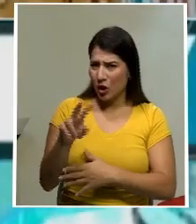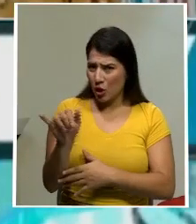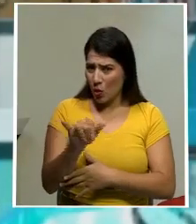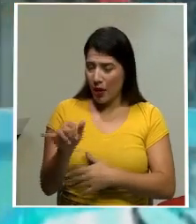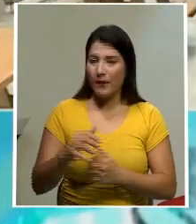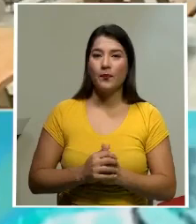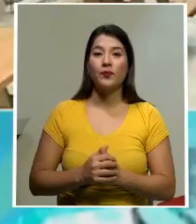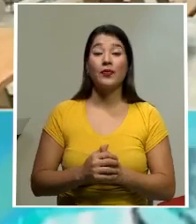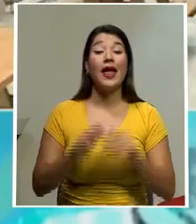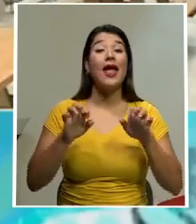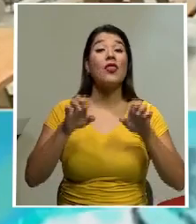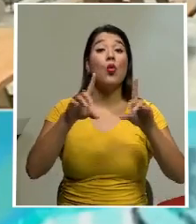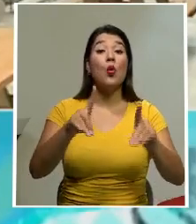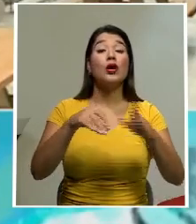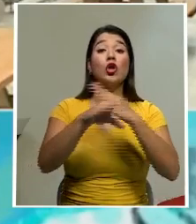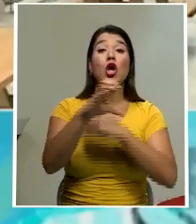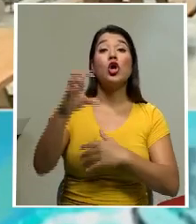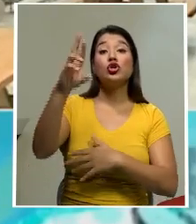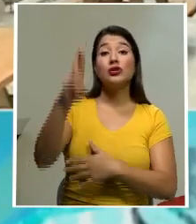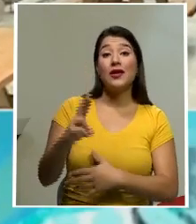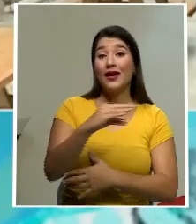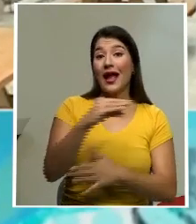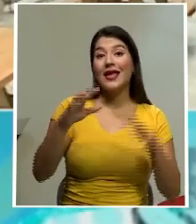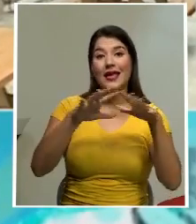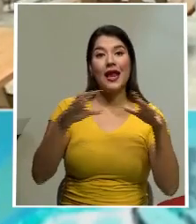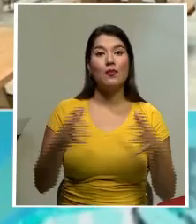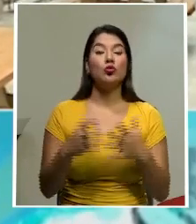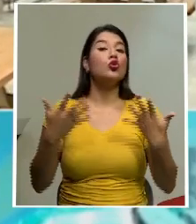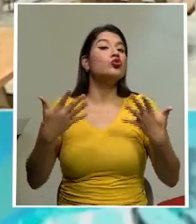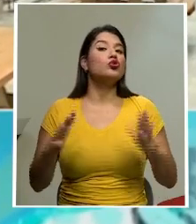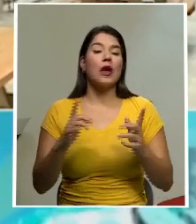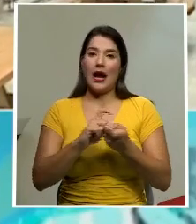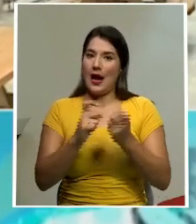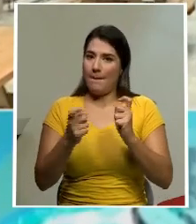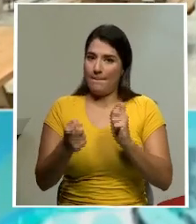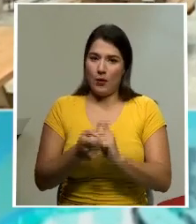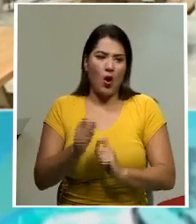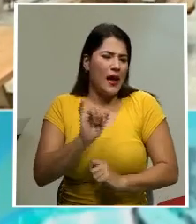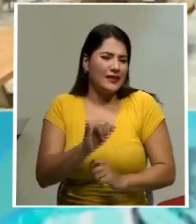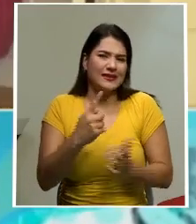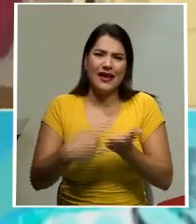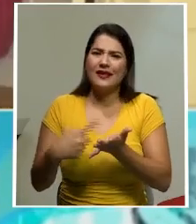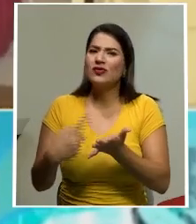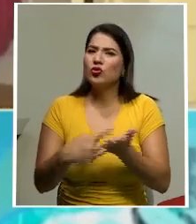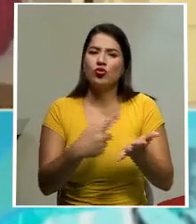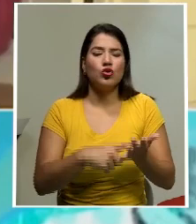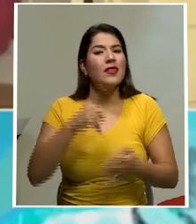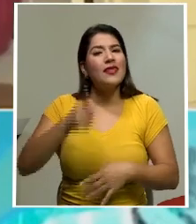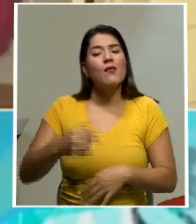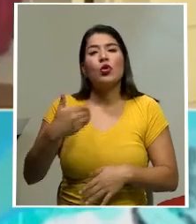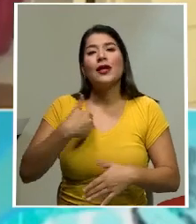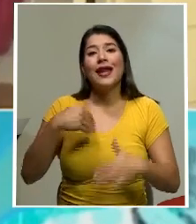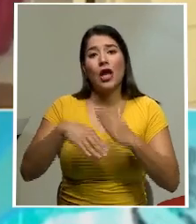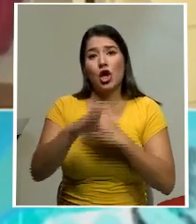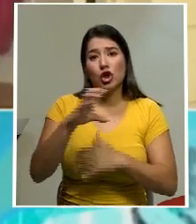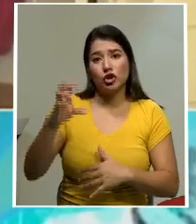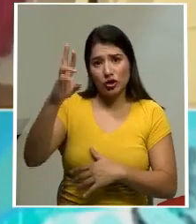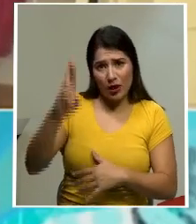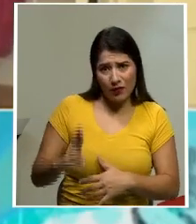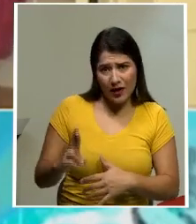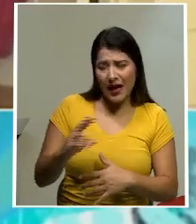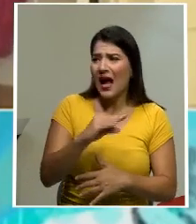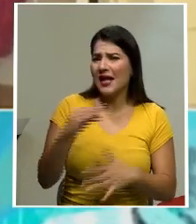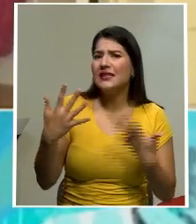Costa Rica y en el mundo cambió y esa es una discusión que tenemos que generar a nivel país y ya se está generando a nivel de